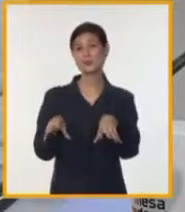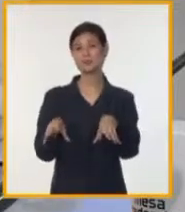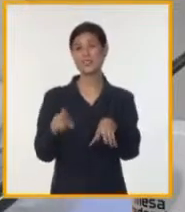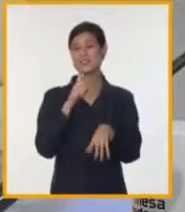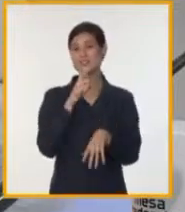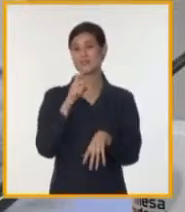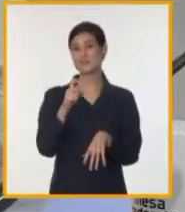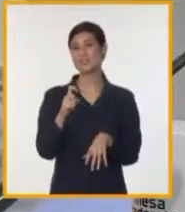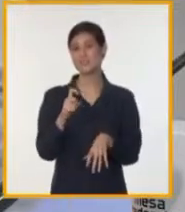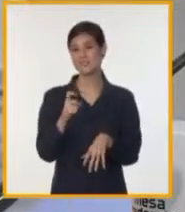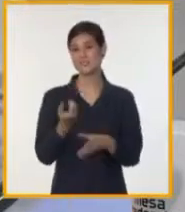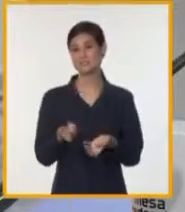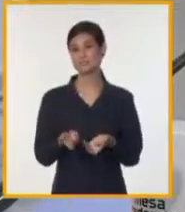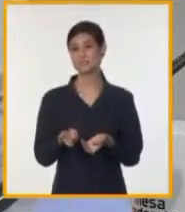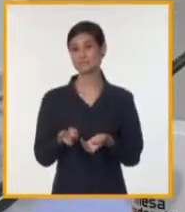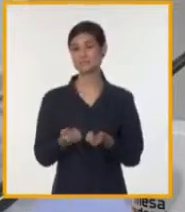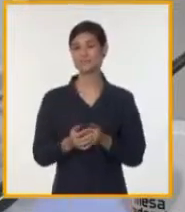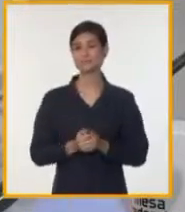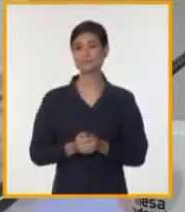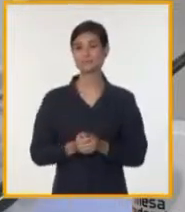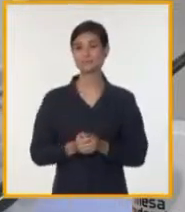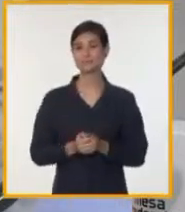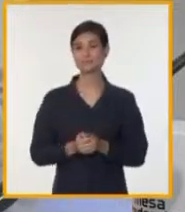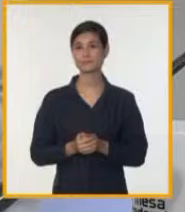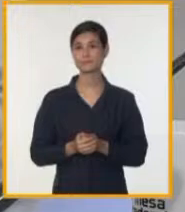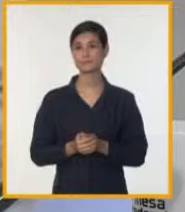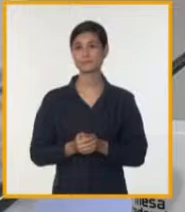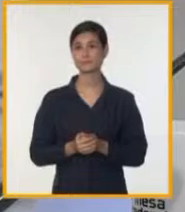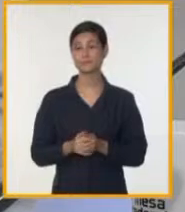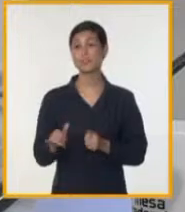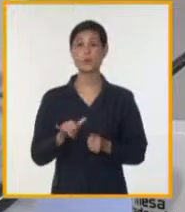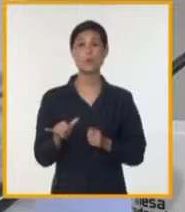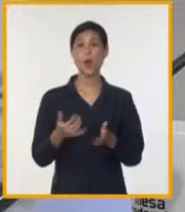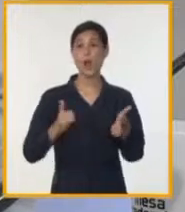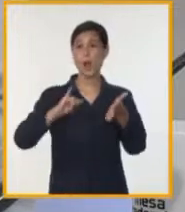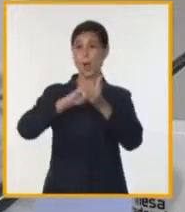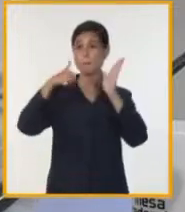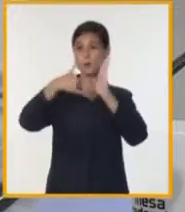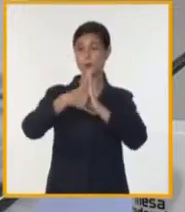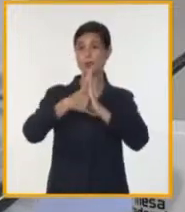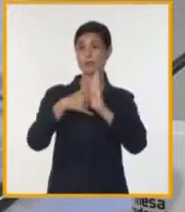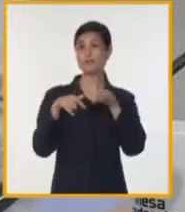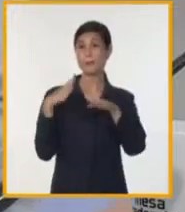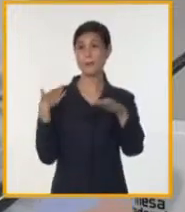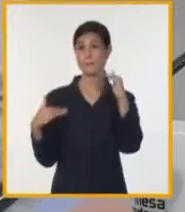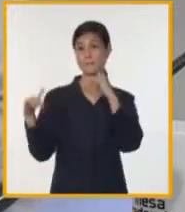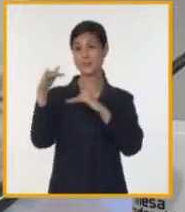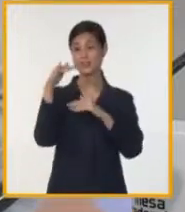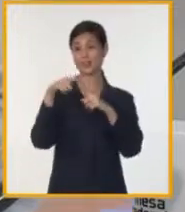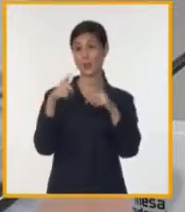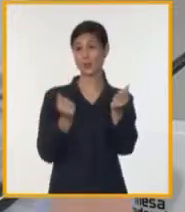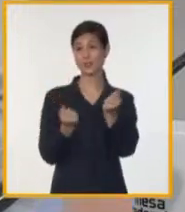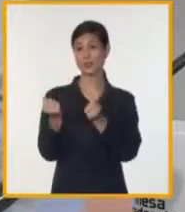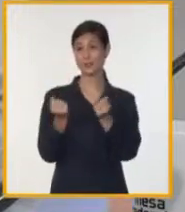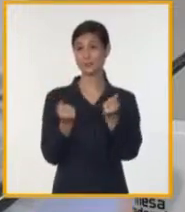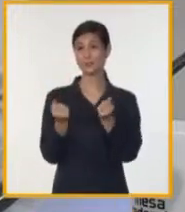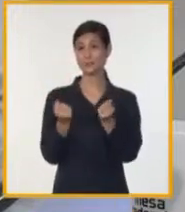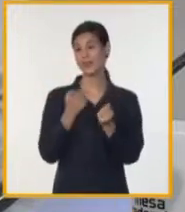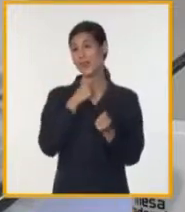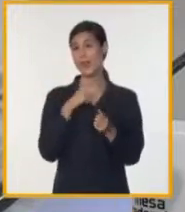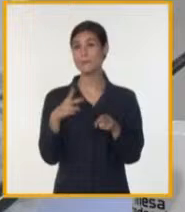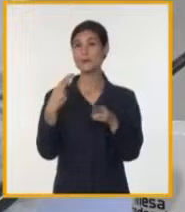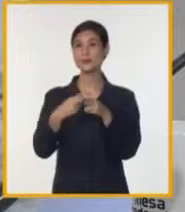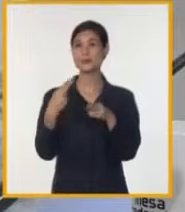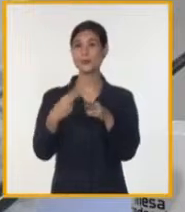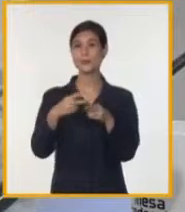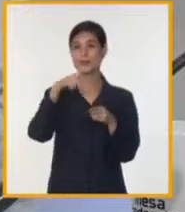sido algo muy bueno, en el proyecto que está llevando nuestro ministro, que lo lidera, el proyecto Desafío. Y